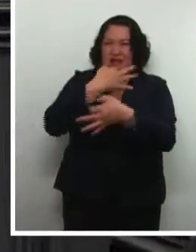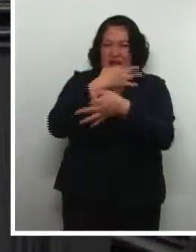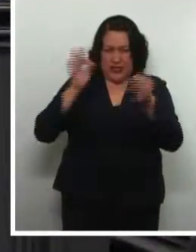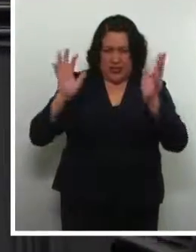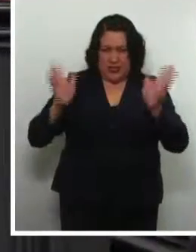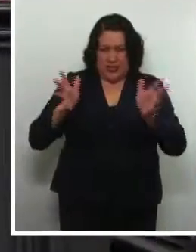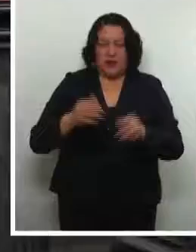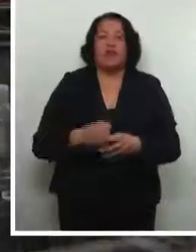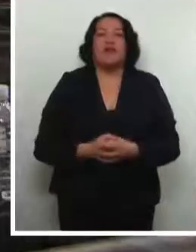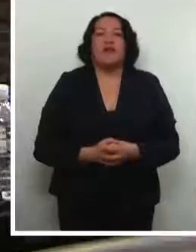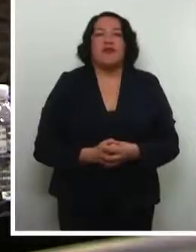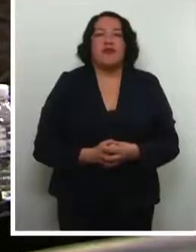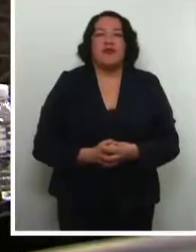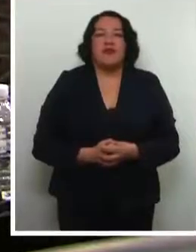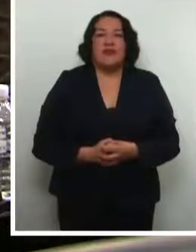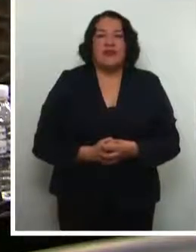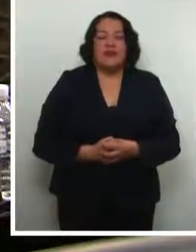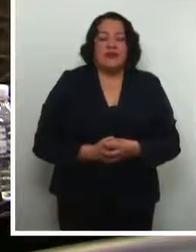mencionados.